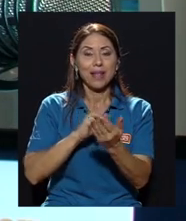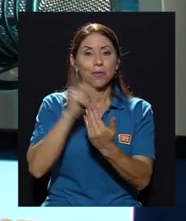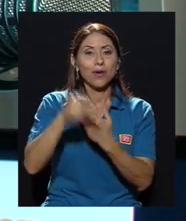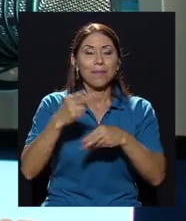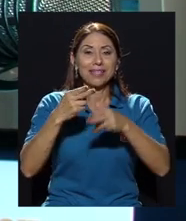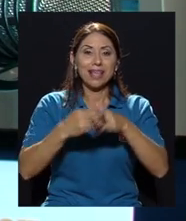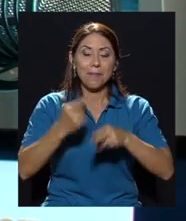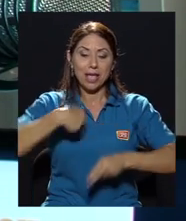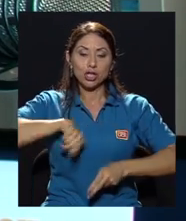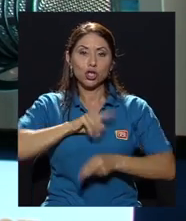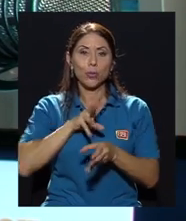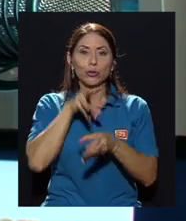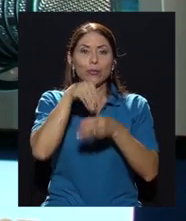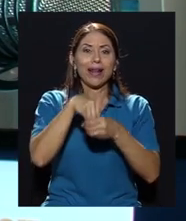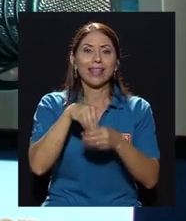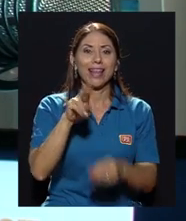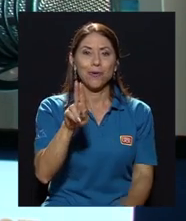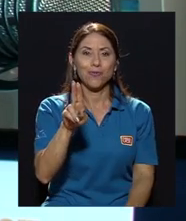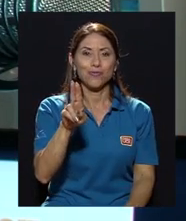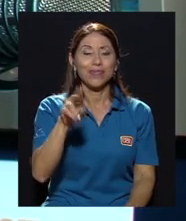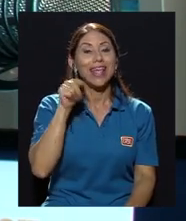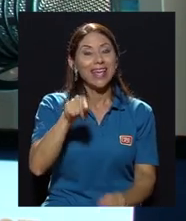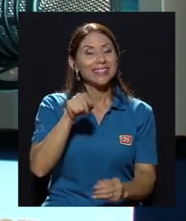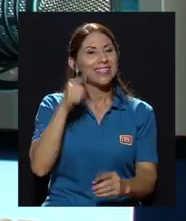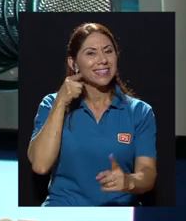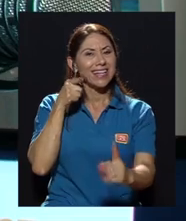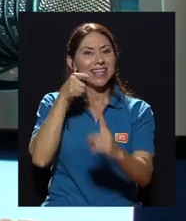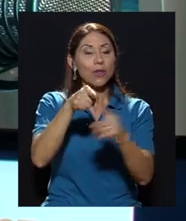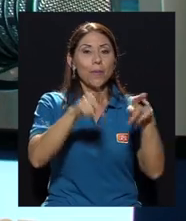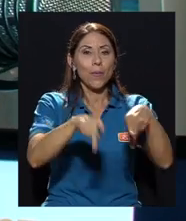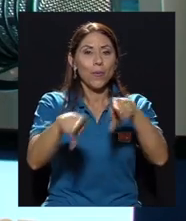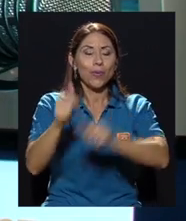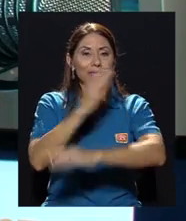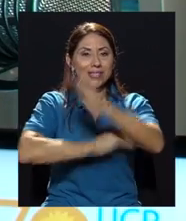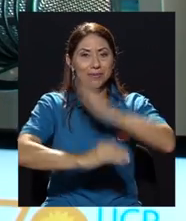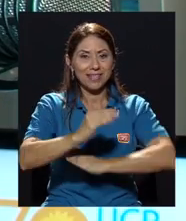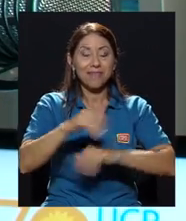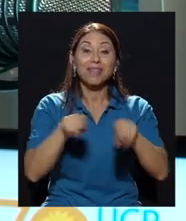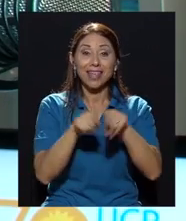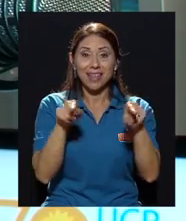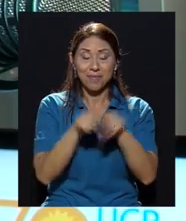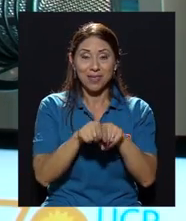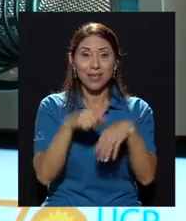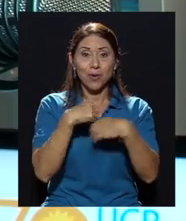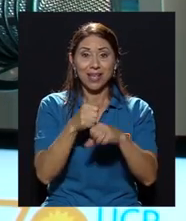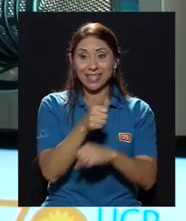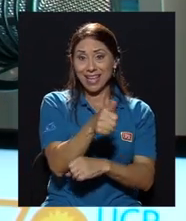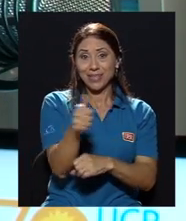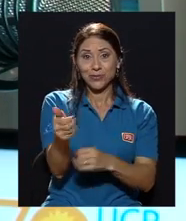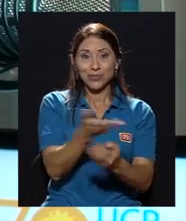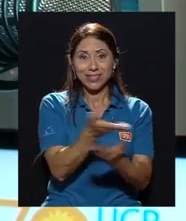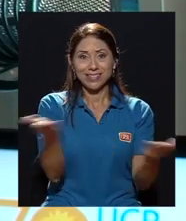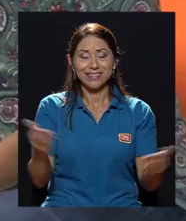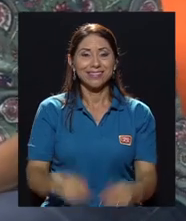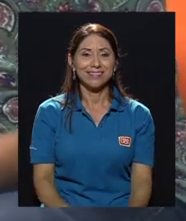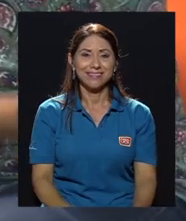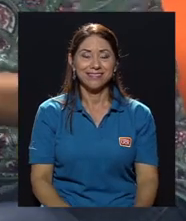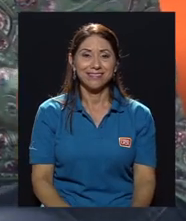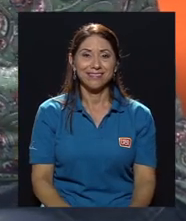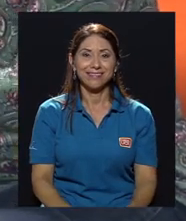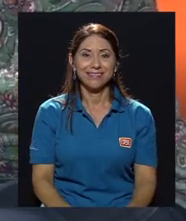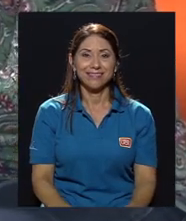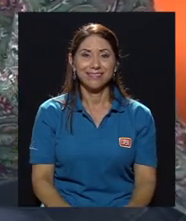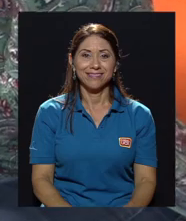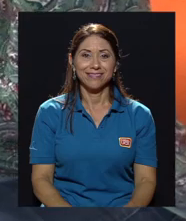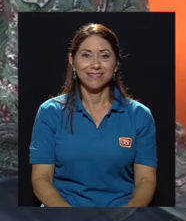programa Somos Parte de la U, que es un programa dirigido a población con discapacidad, que también lo hacen ellos y ellas.